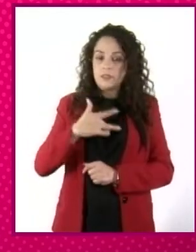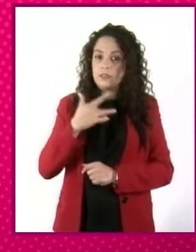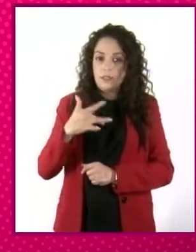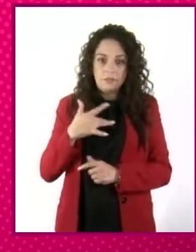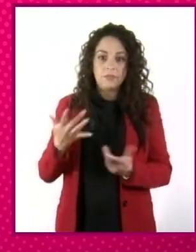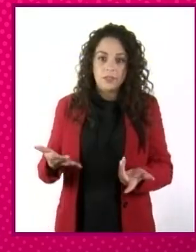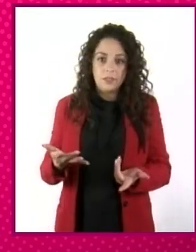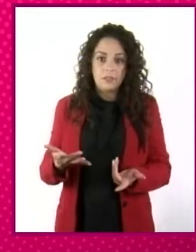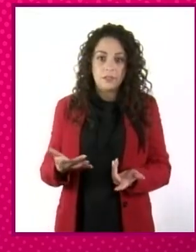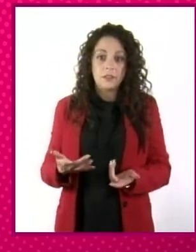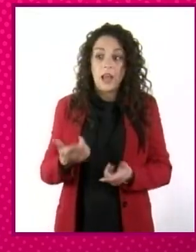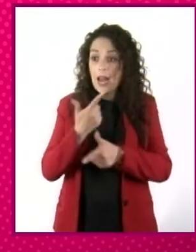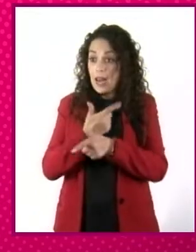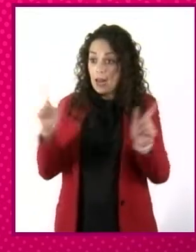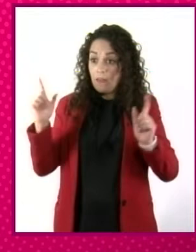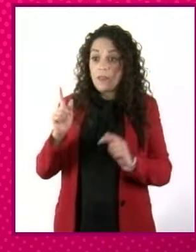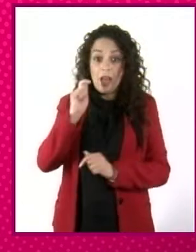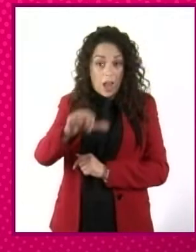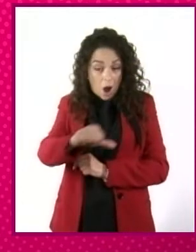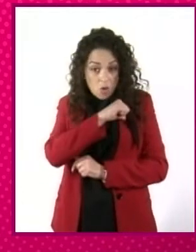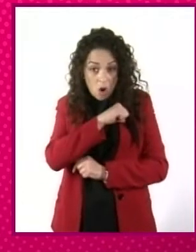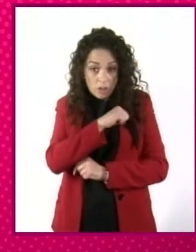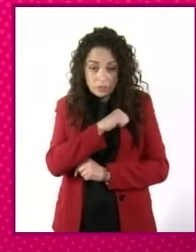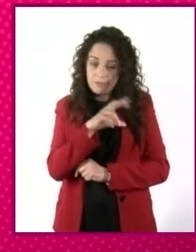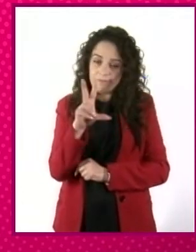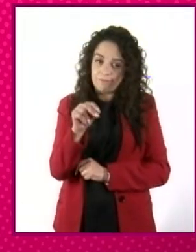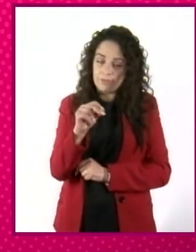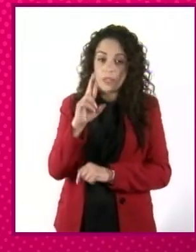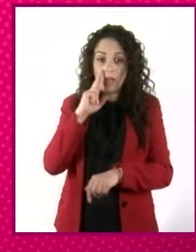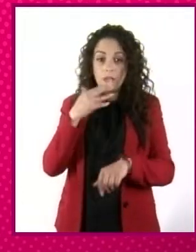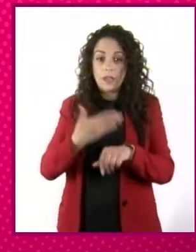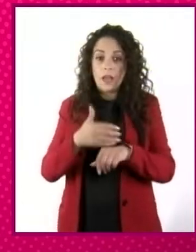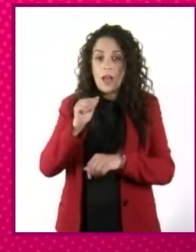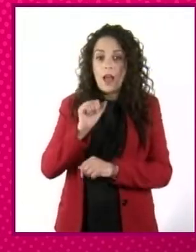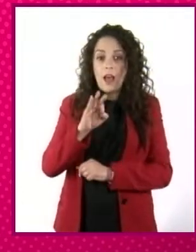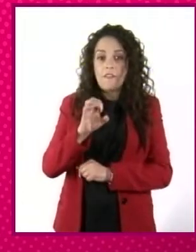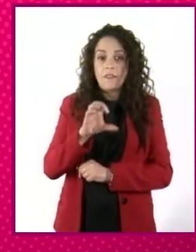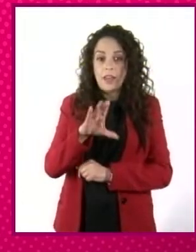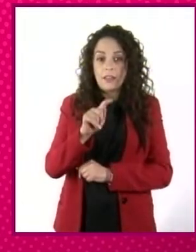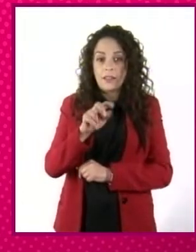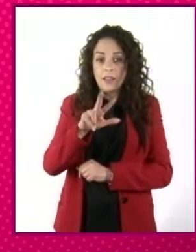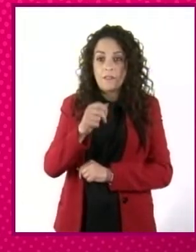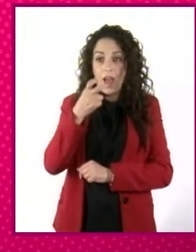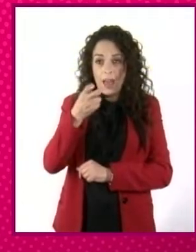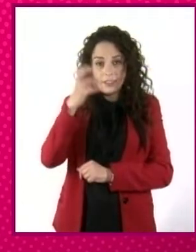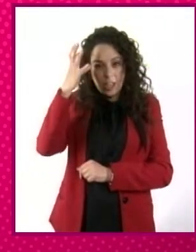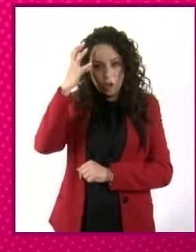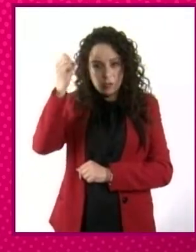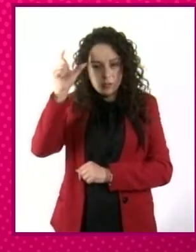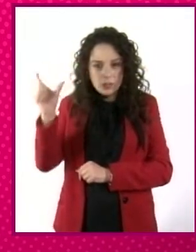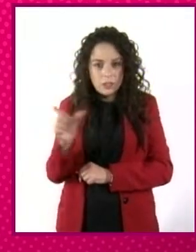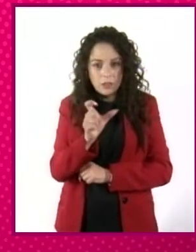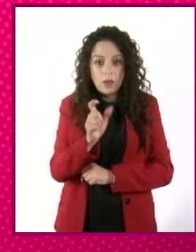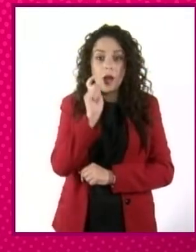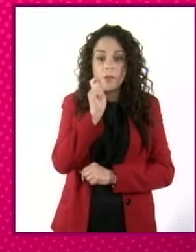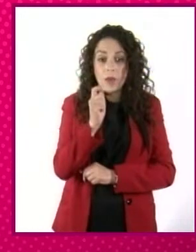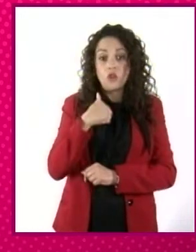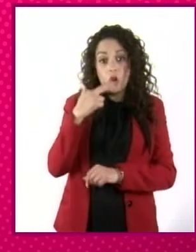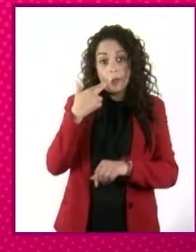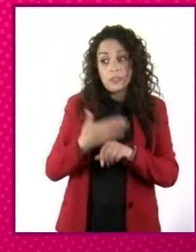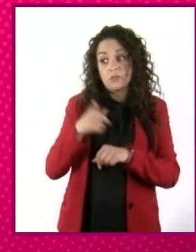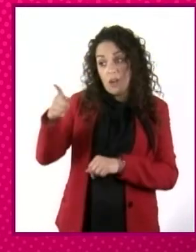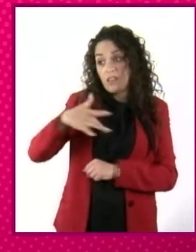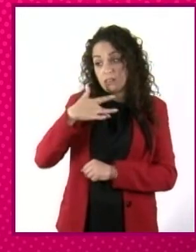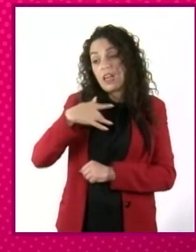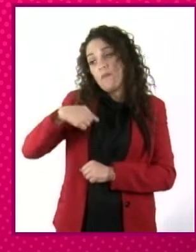necesariamente libertad significa ser individualista. Y el concepto de responsabilidad afectiva tampoco significa que yo me tenga que hacer cargo de lo que sienten las otras personas, pero